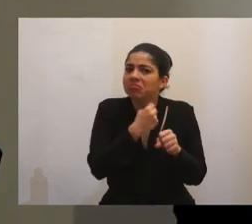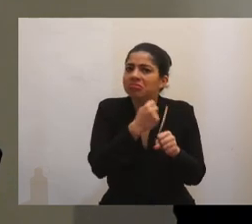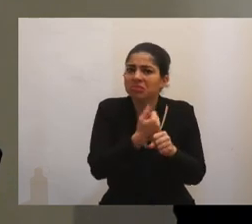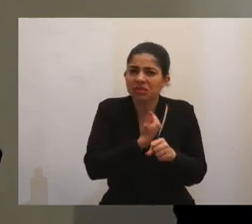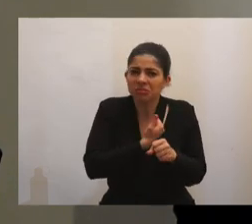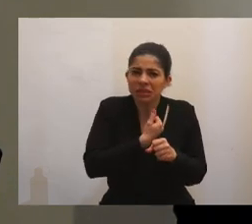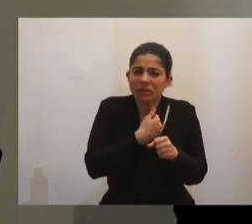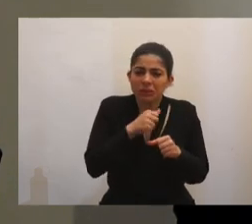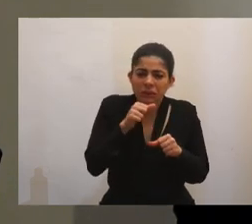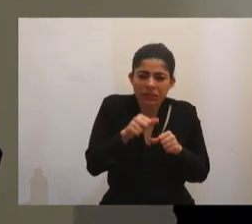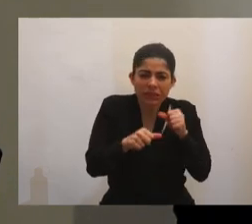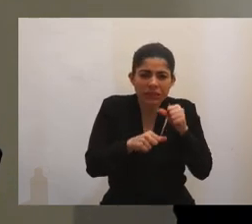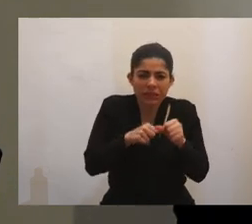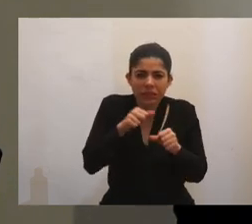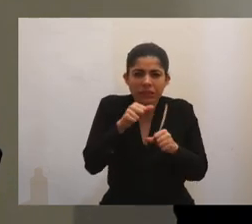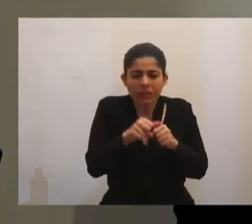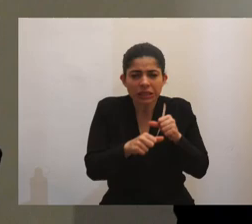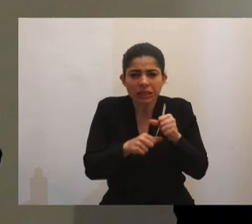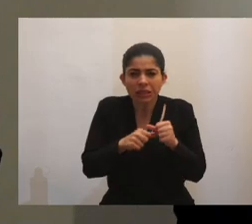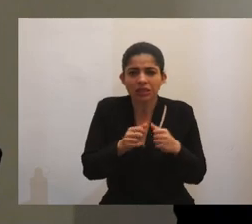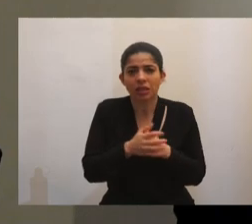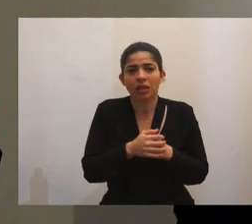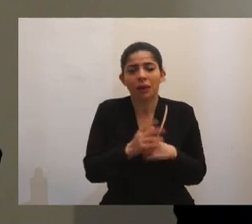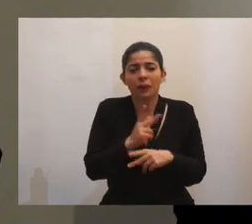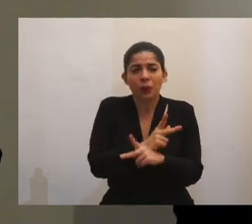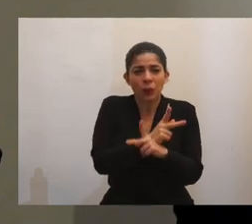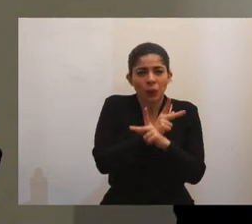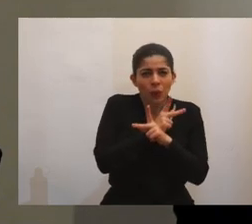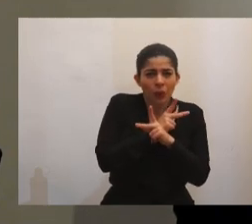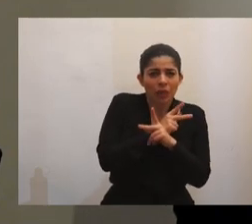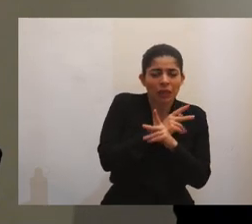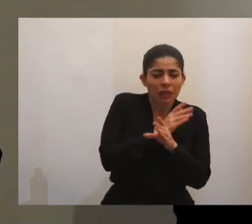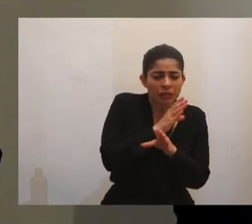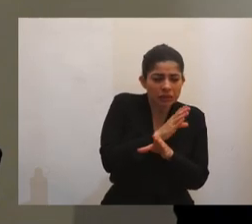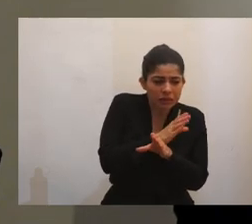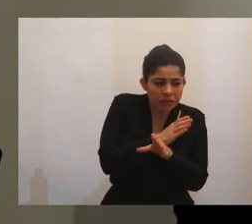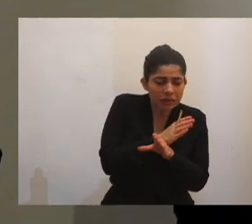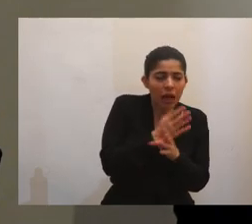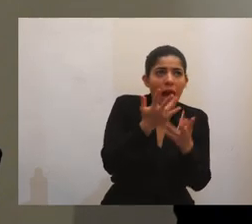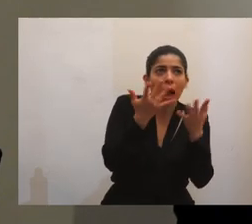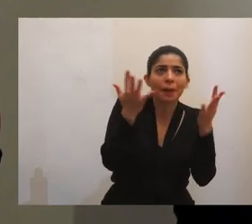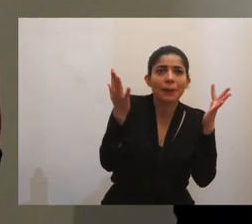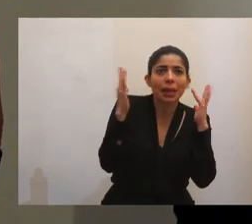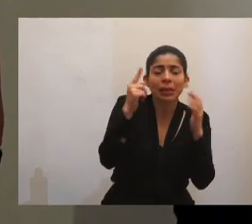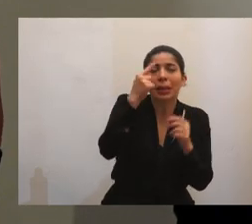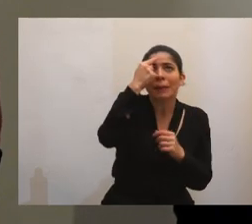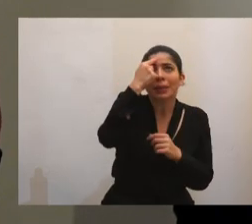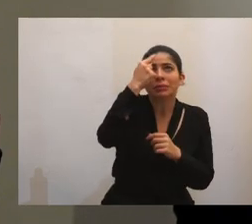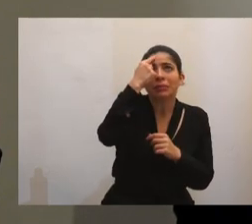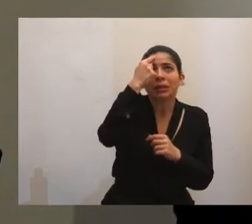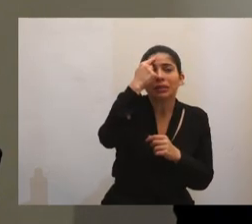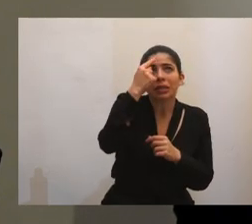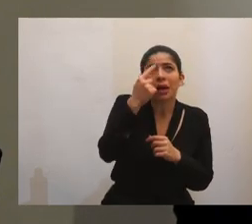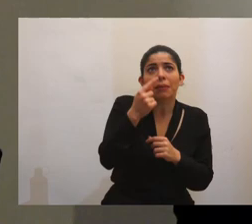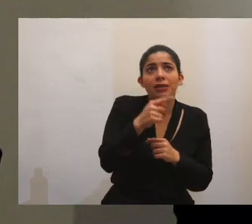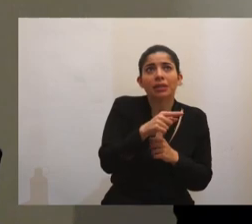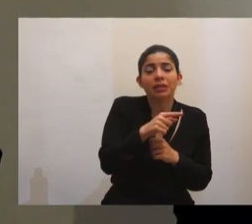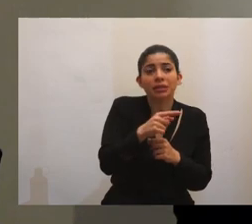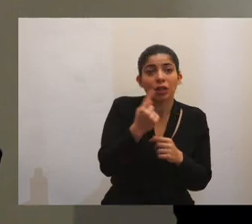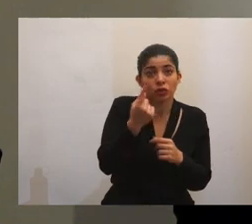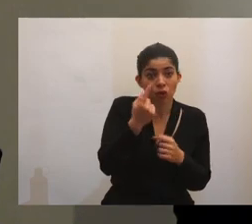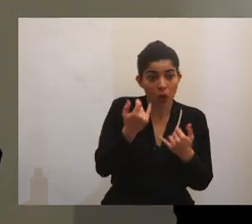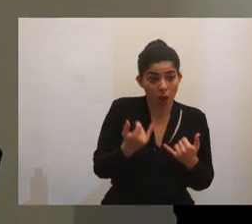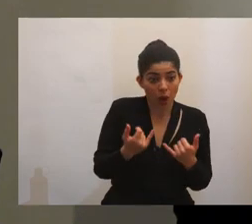uñas, protegiendo, resguardando el ambiente, pensando no solamente en las generaciones del